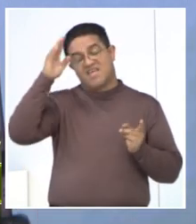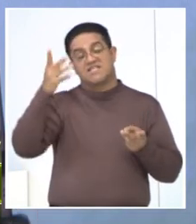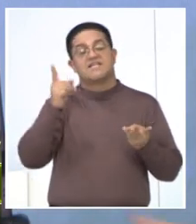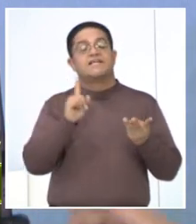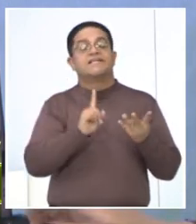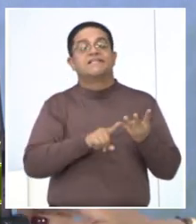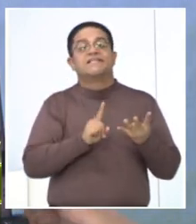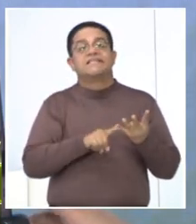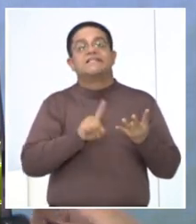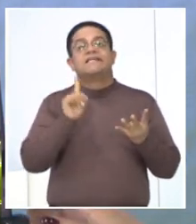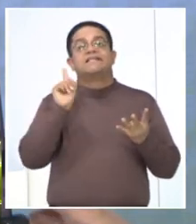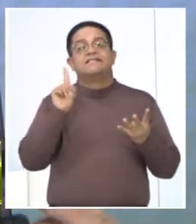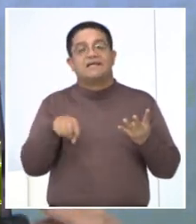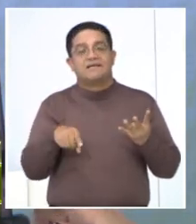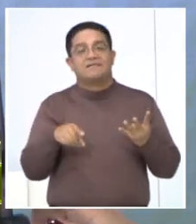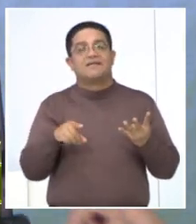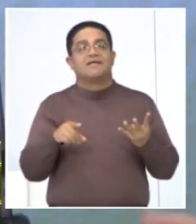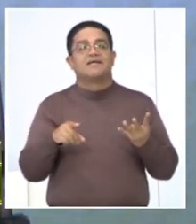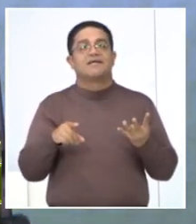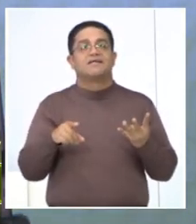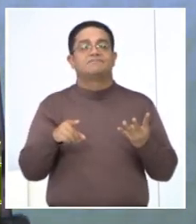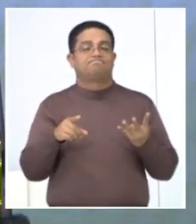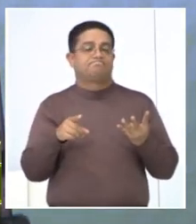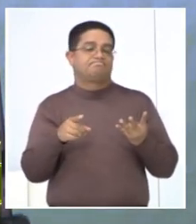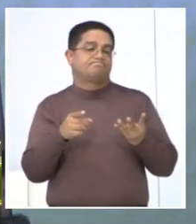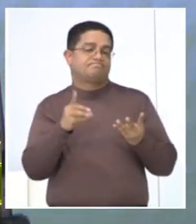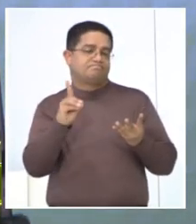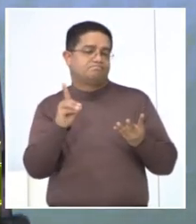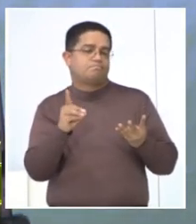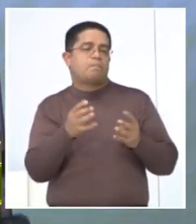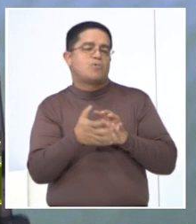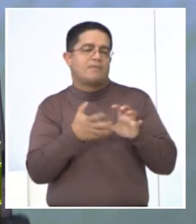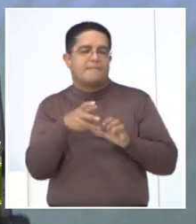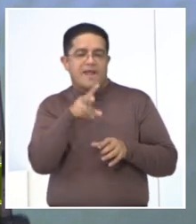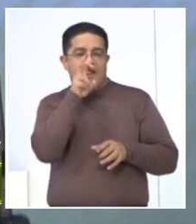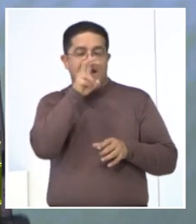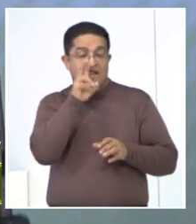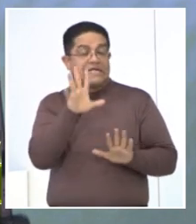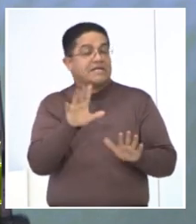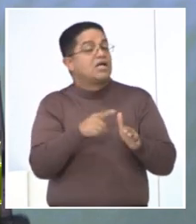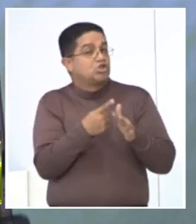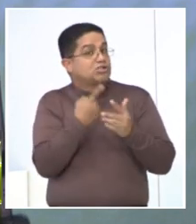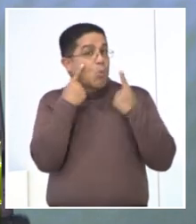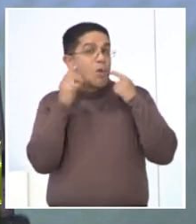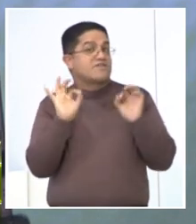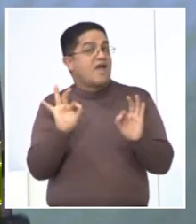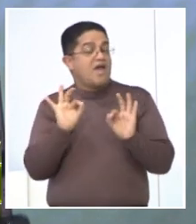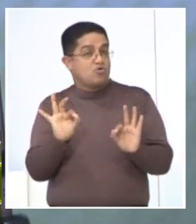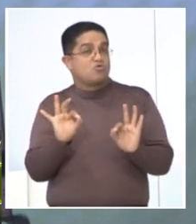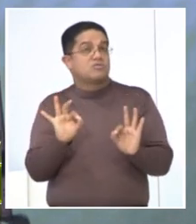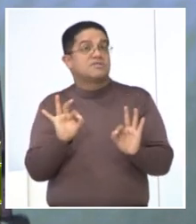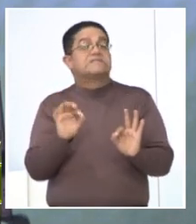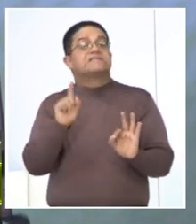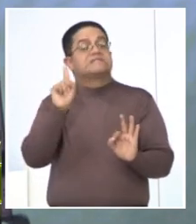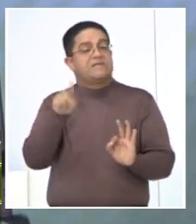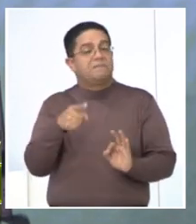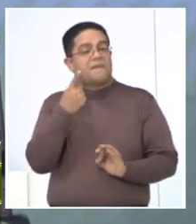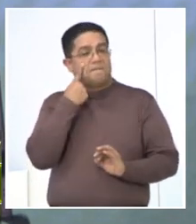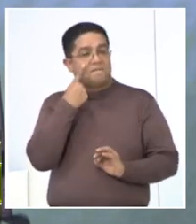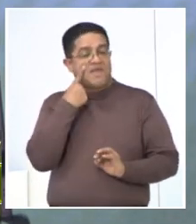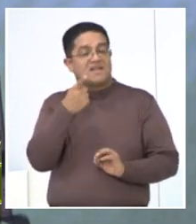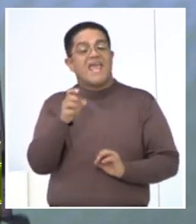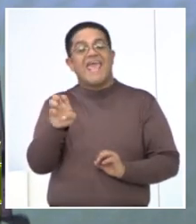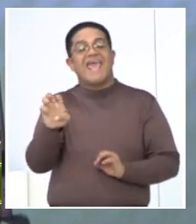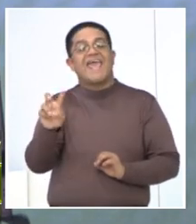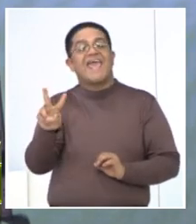y también bradipnea, ¿okay? Entonces debemos tener mucho cuidado al momento de establecer el diagnóstico de la enfermedad de Evali y tener en consideración que es